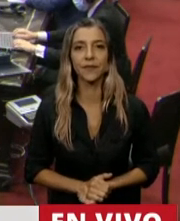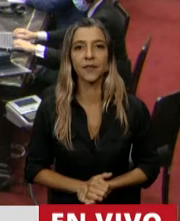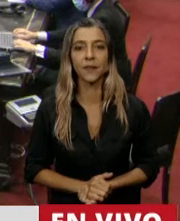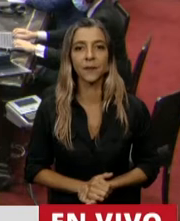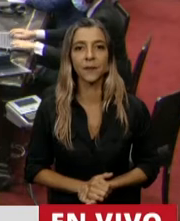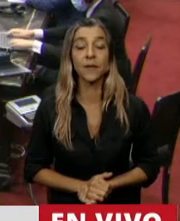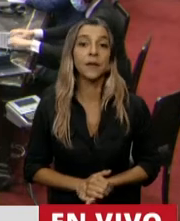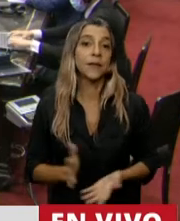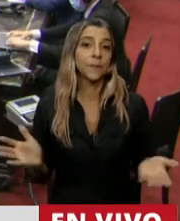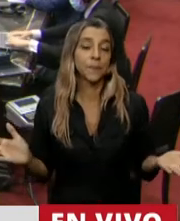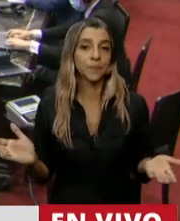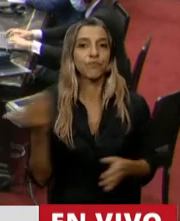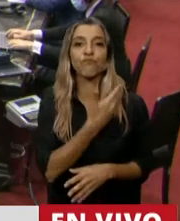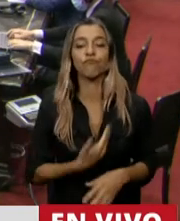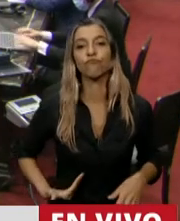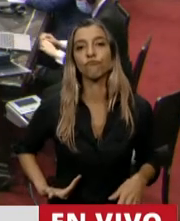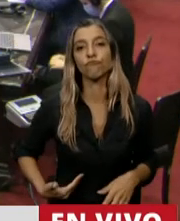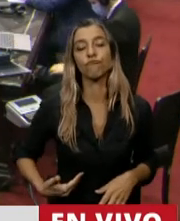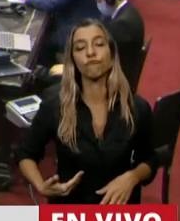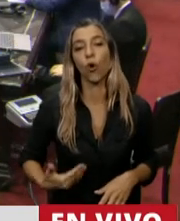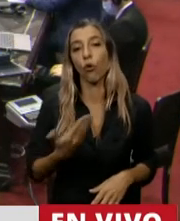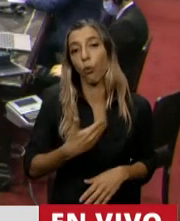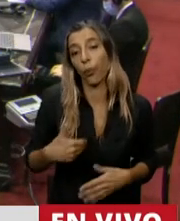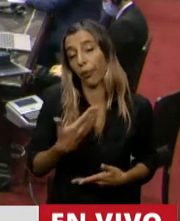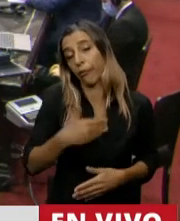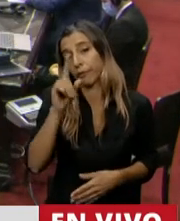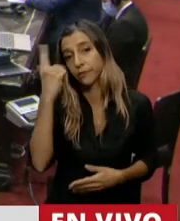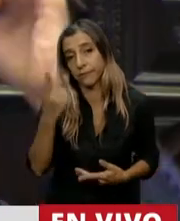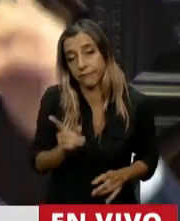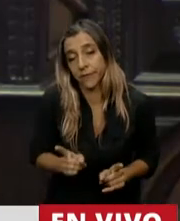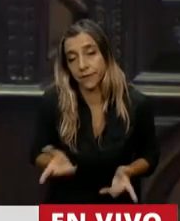Bueno, el gobierno del Estado lo que debería propiciar